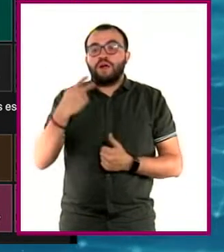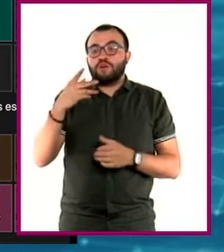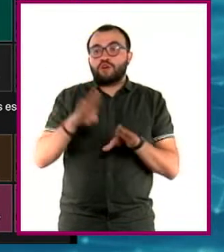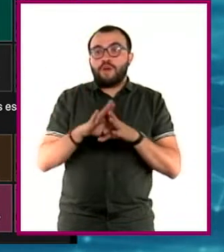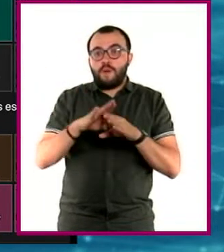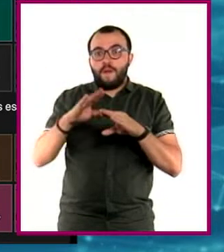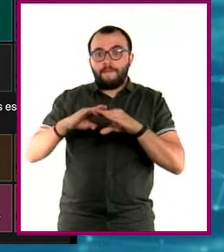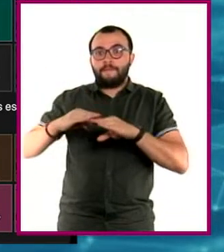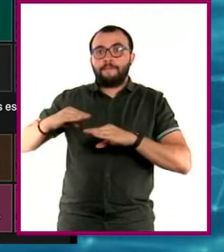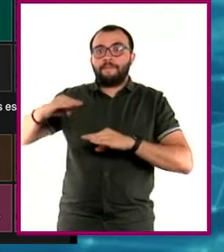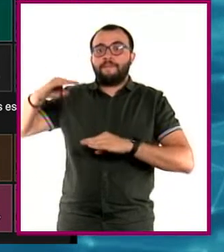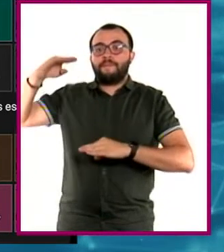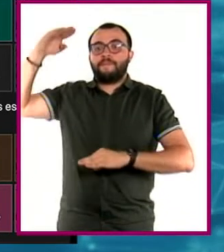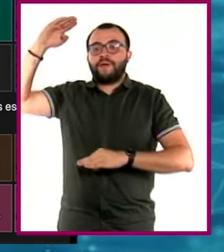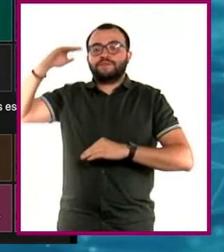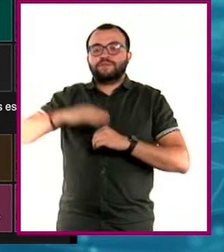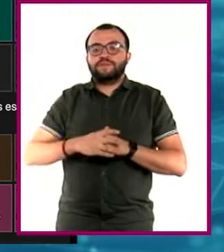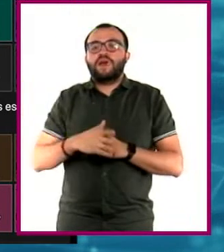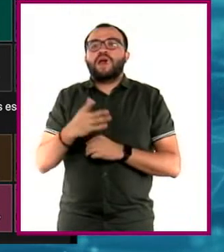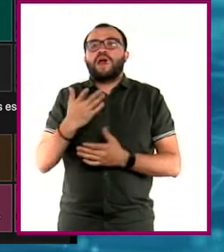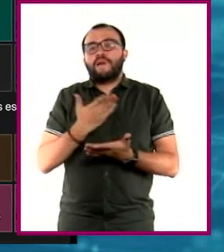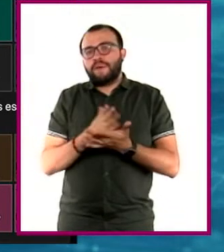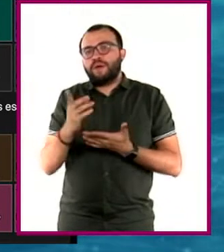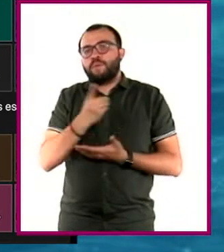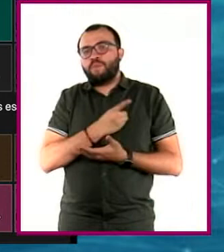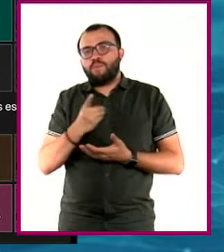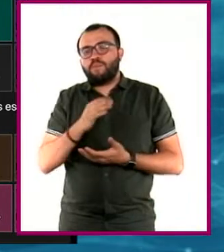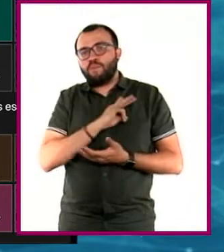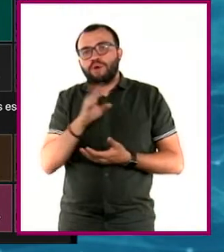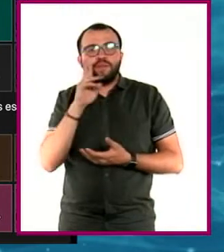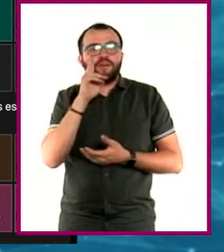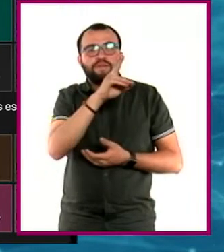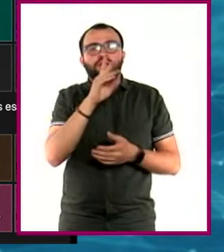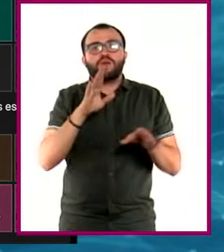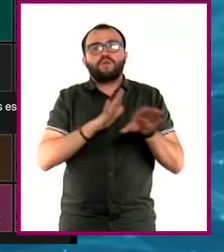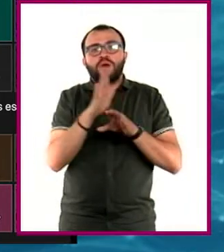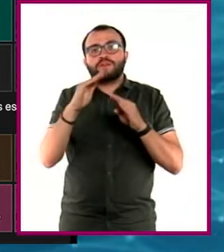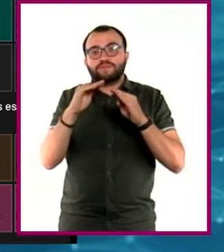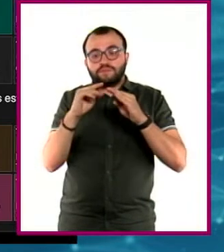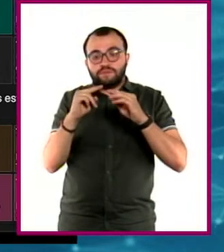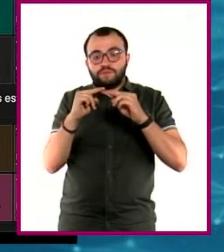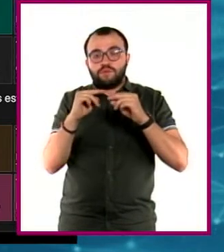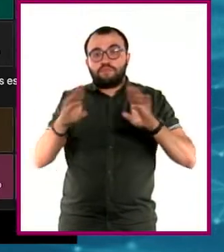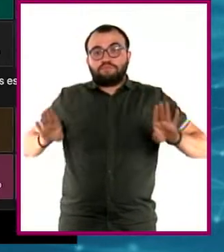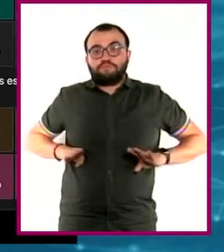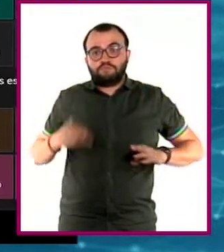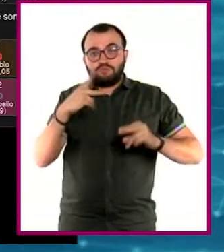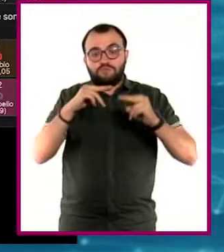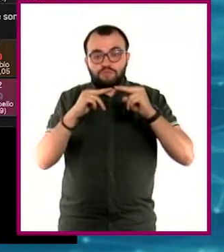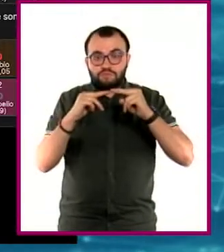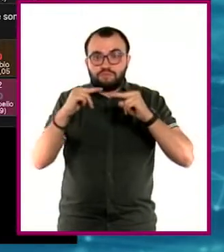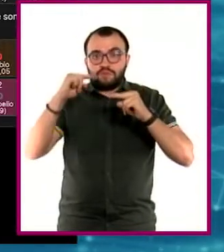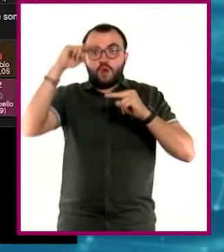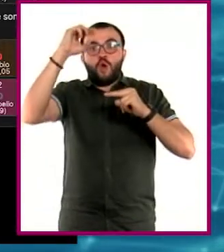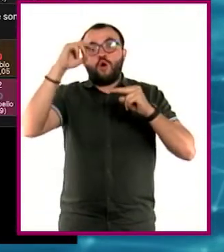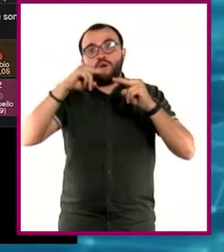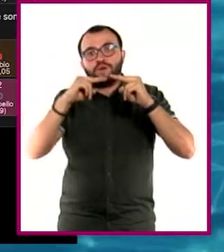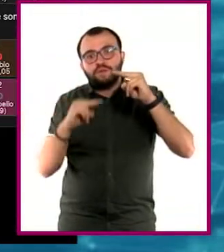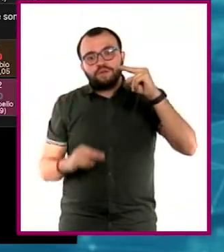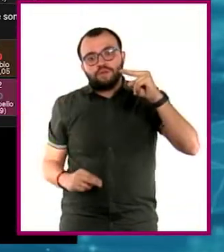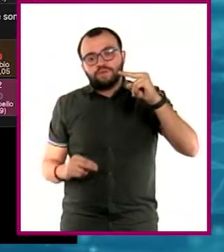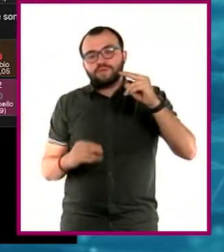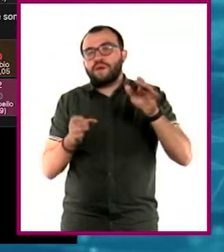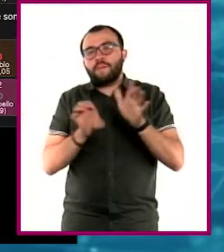aumento. Además, podemos percibir el comportamiento ascendente o descendente de ciertas propiedades como